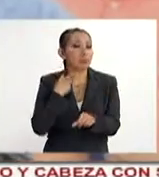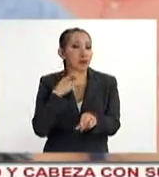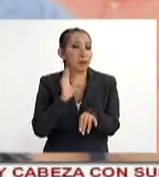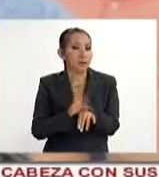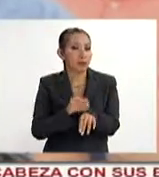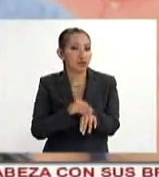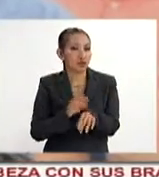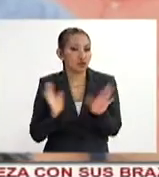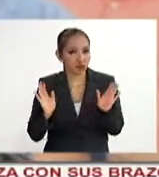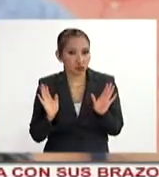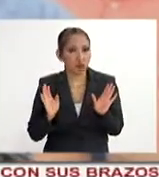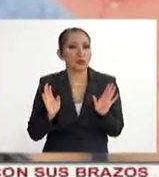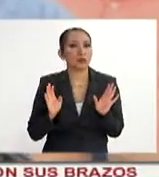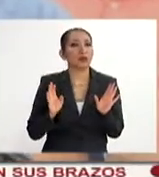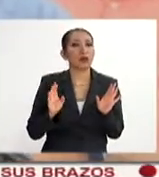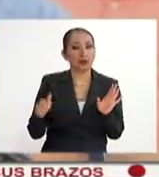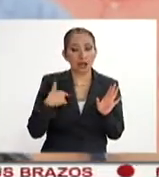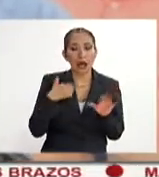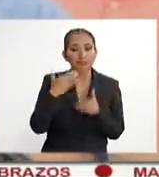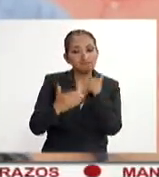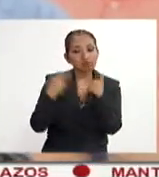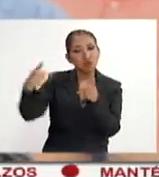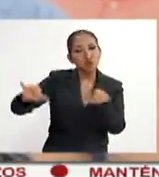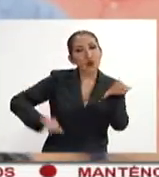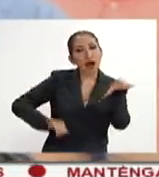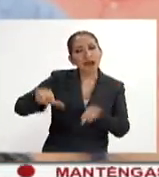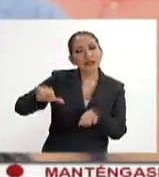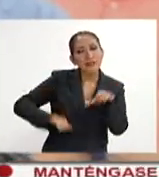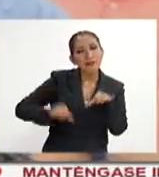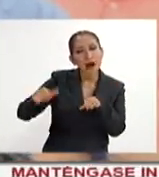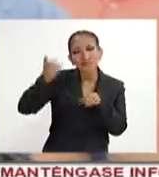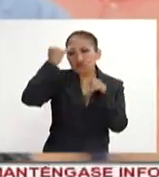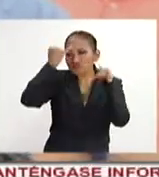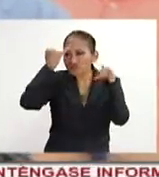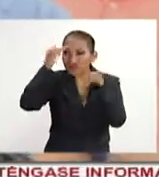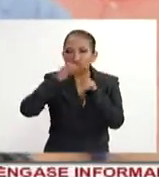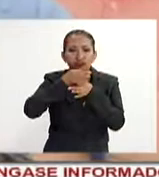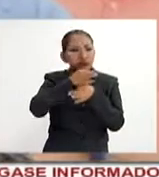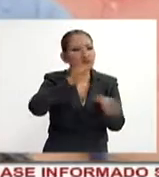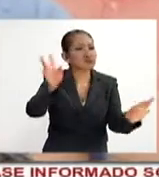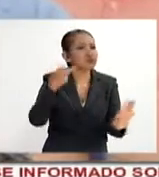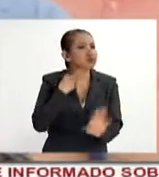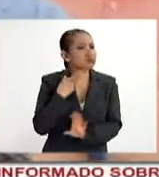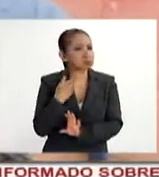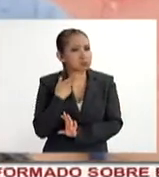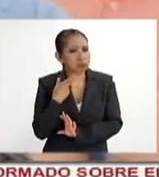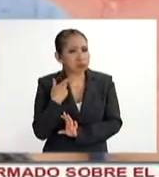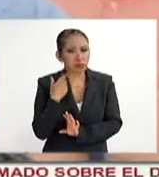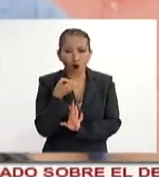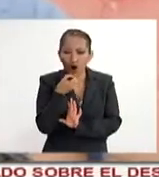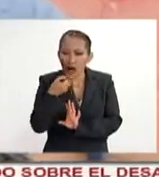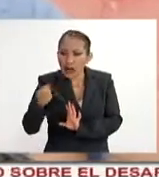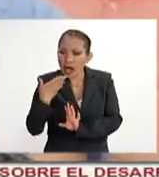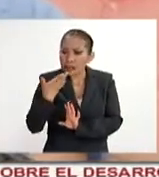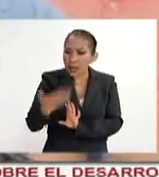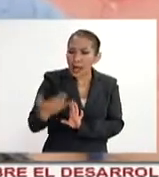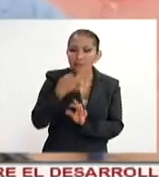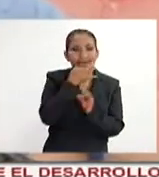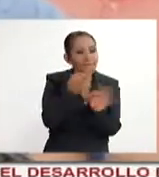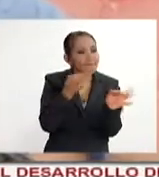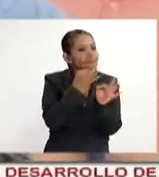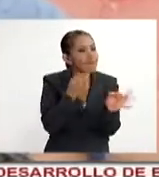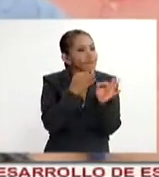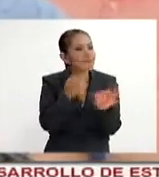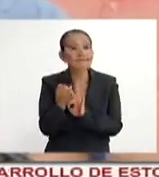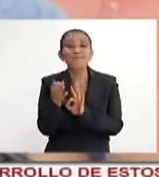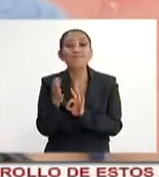y democrático que desarrollará su accionar ideológico, político, organizativo y